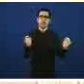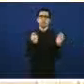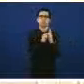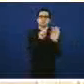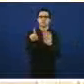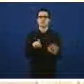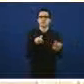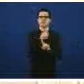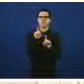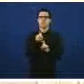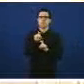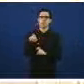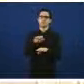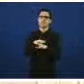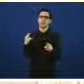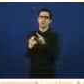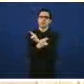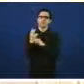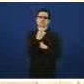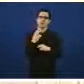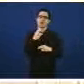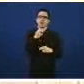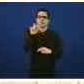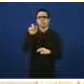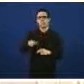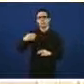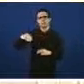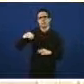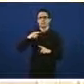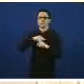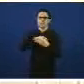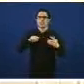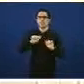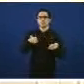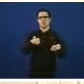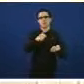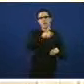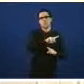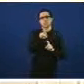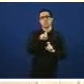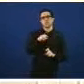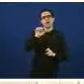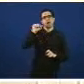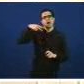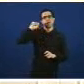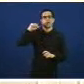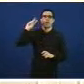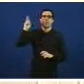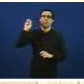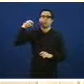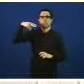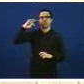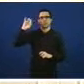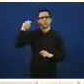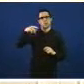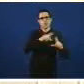Seis de preguntas para a resposta oral do presidente da Asunta de Galicia comenzando pola pregunta de don Ana Belén Pontón Mondelo portavoz do Grupo Parlamentario do Bloque